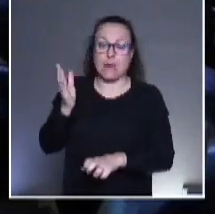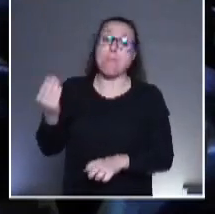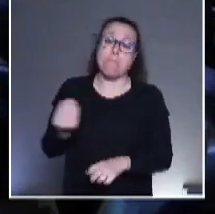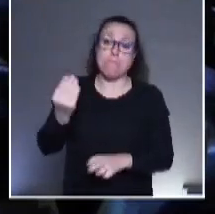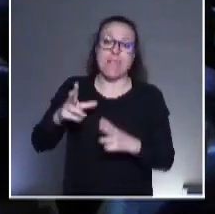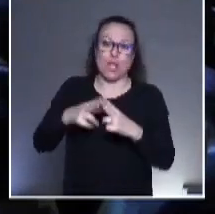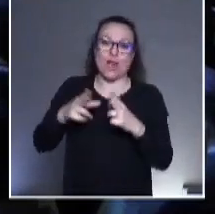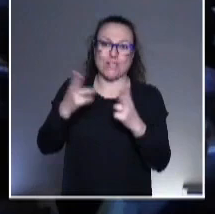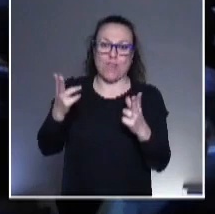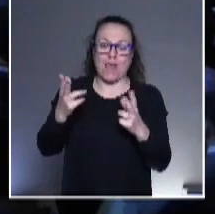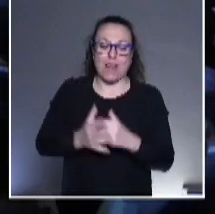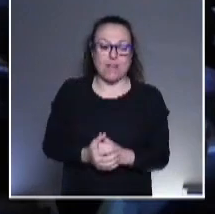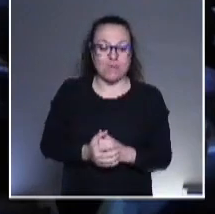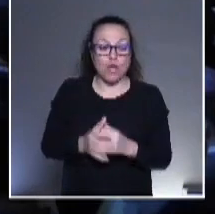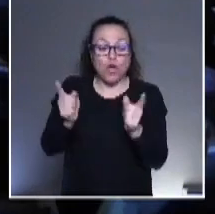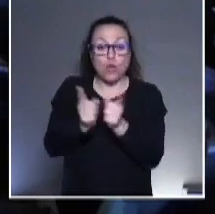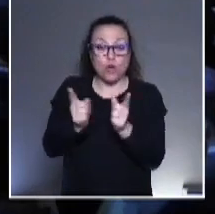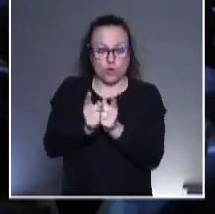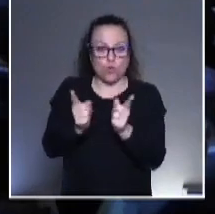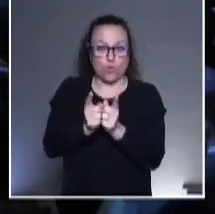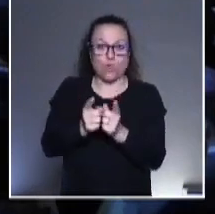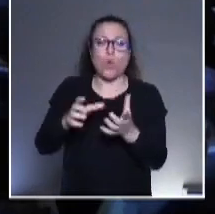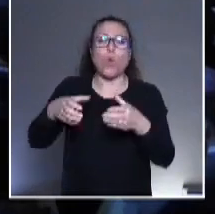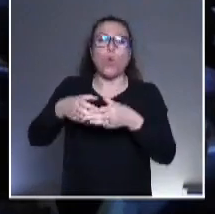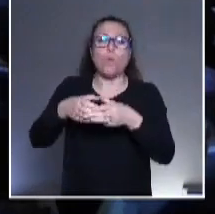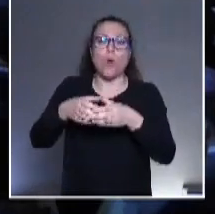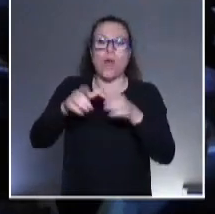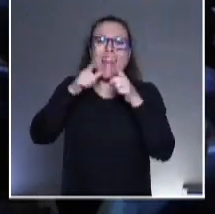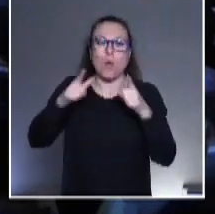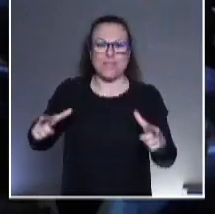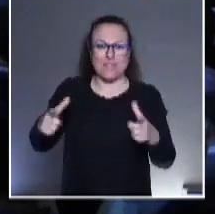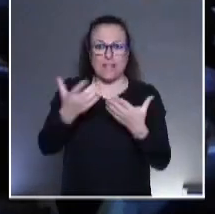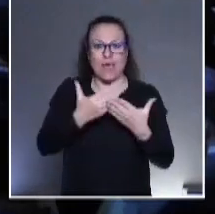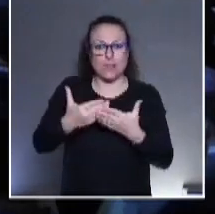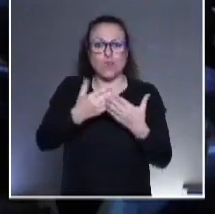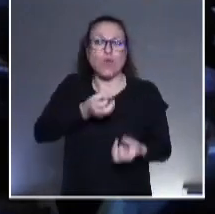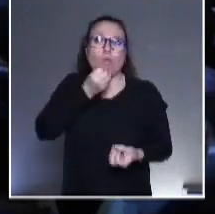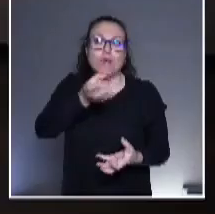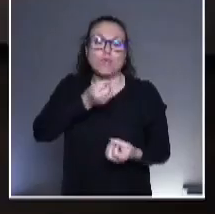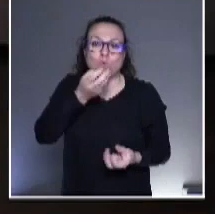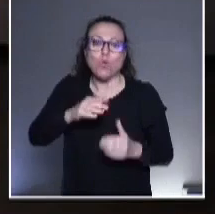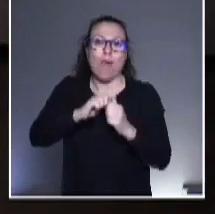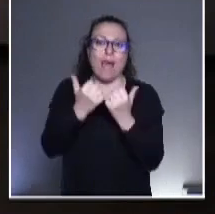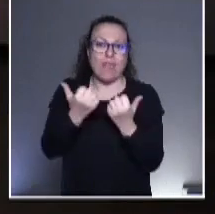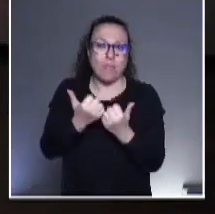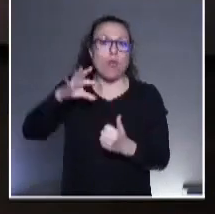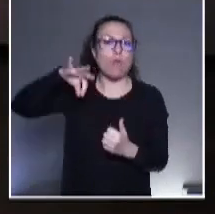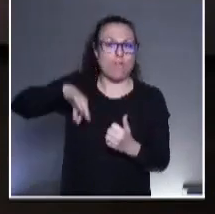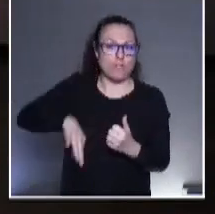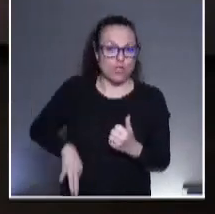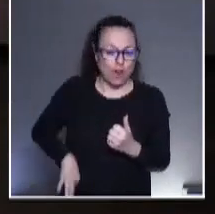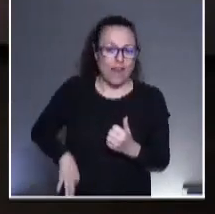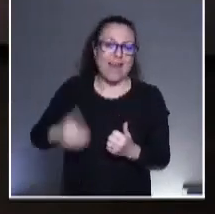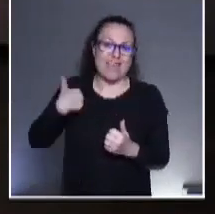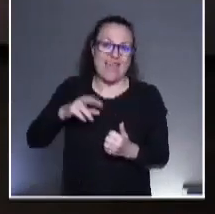mejora social. Os hablo brevemente primero del grupo de lingüistas, estudios del discurso académico y profesional, que tiene, como